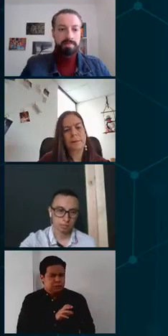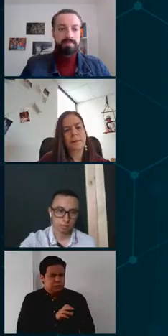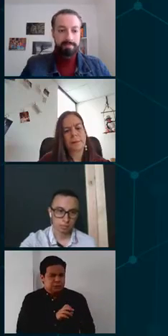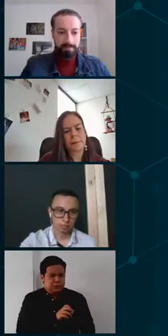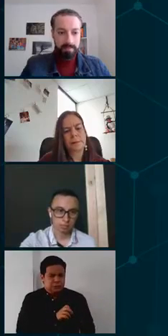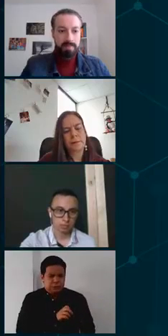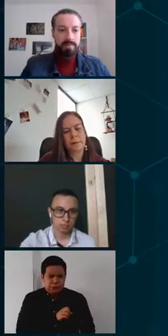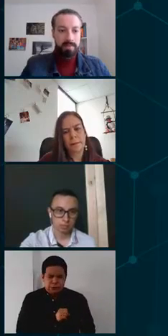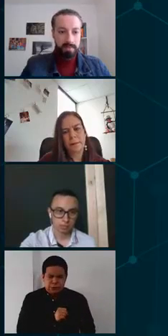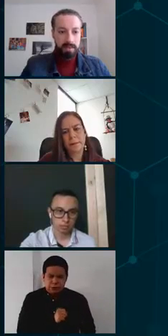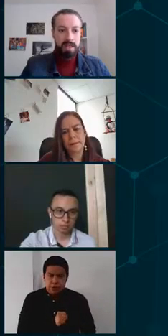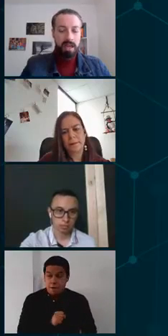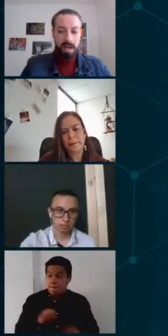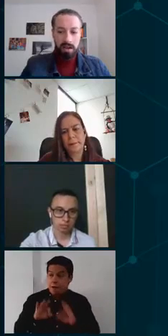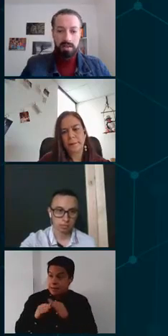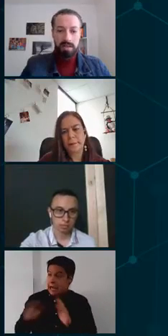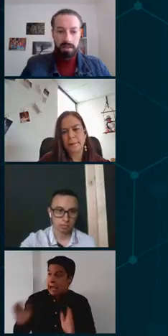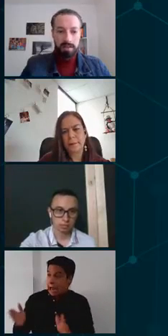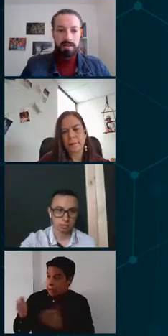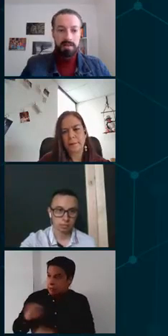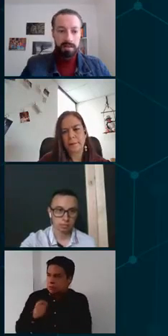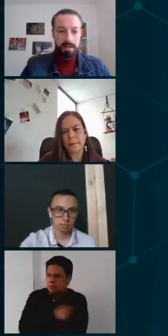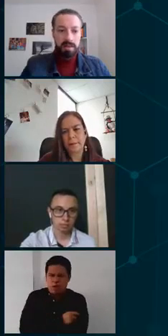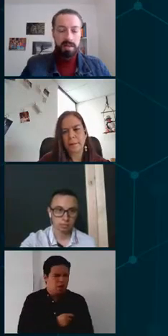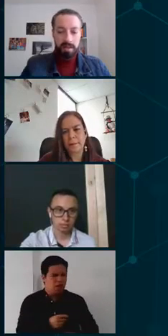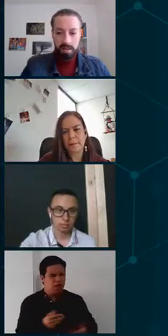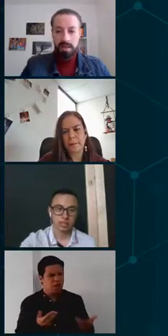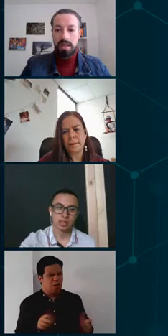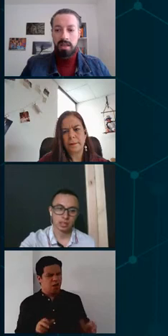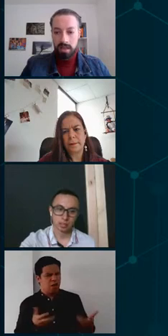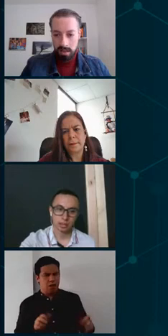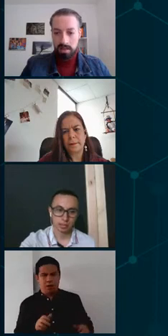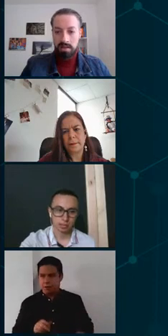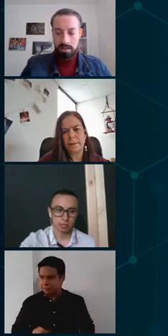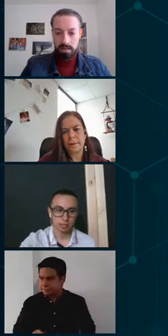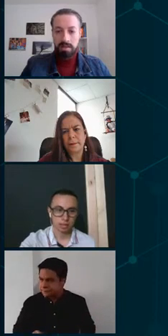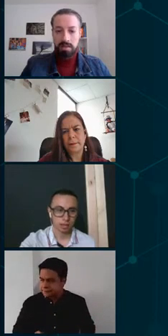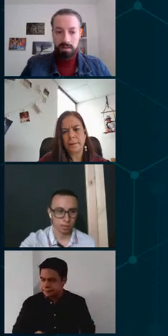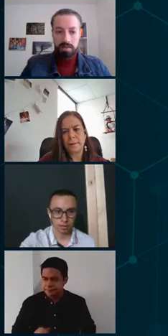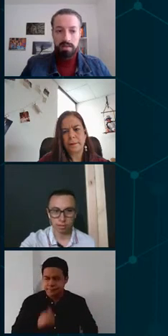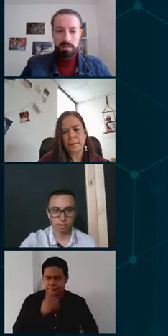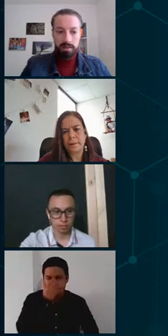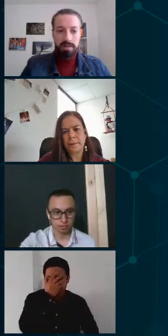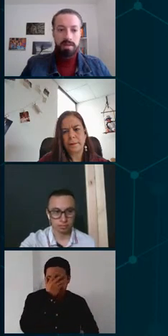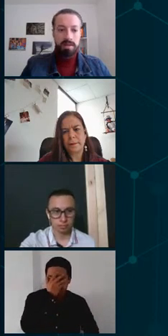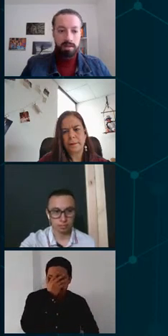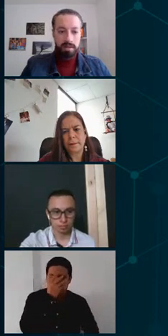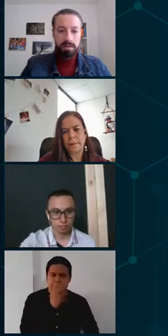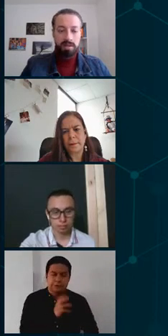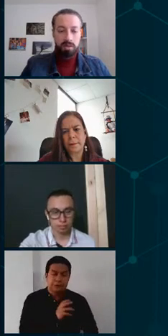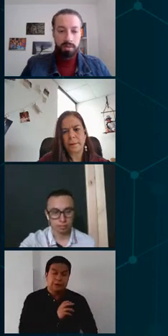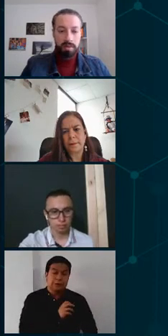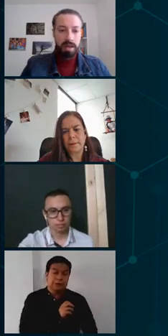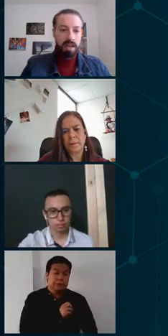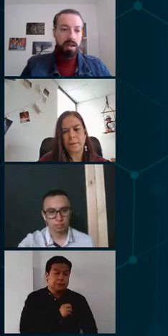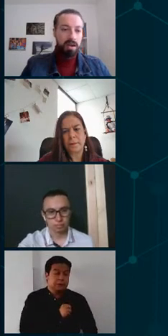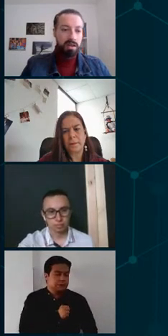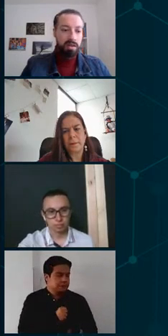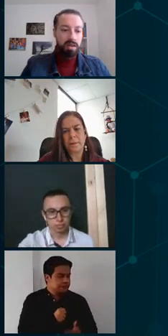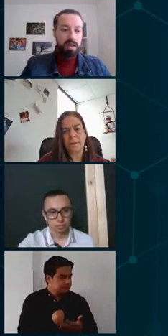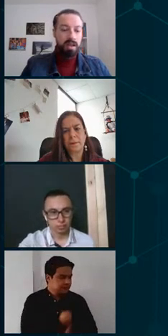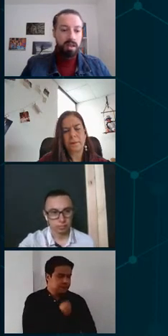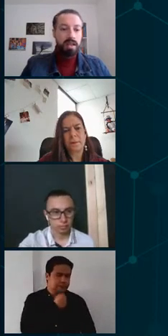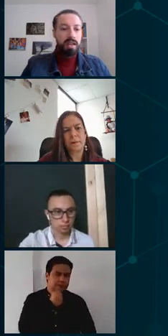que ella ve, ¿vale? Entonces hay 2 cosas, claro, de lo que oye y de lo que ve. Sí, también. Con tristeza y frustración. Súper